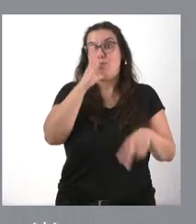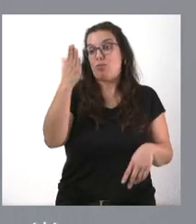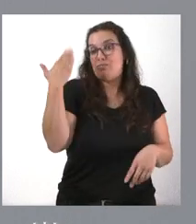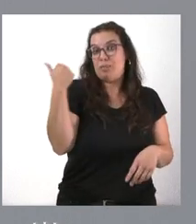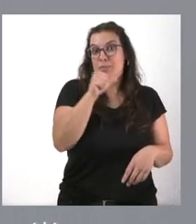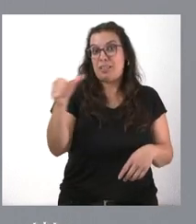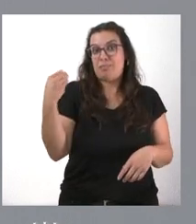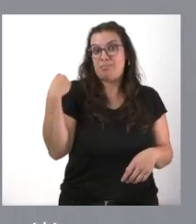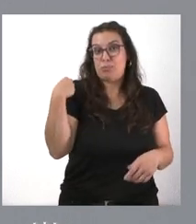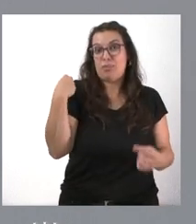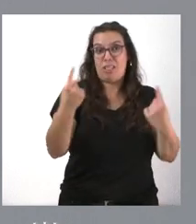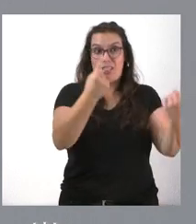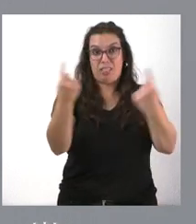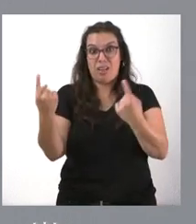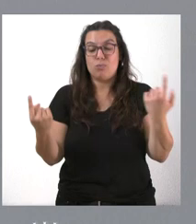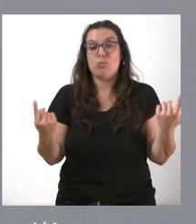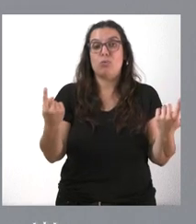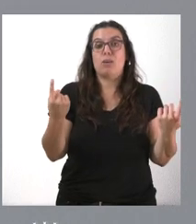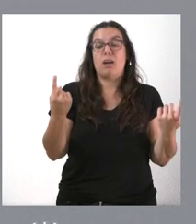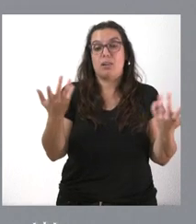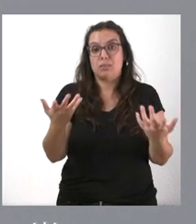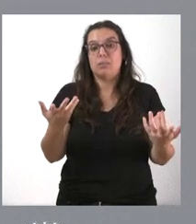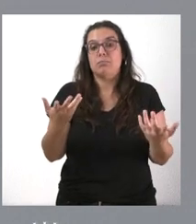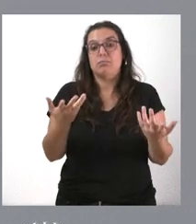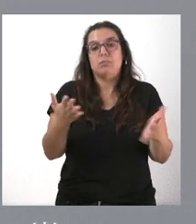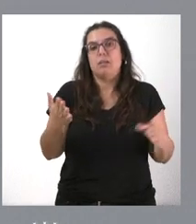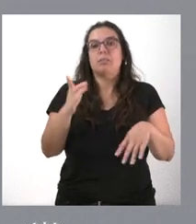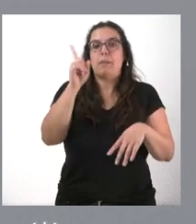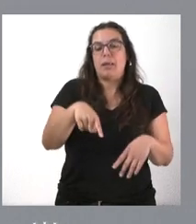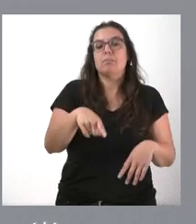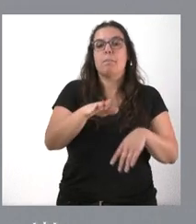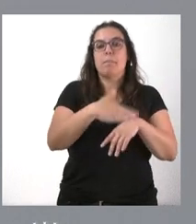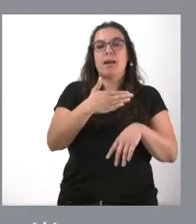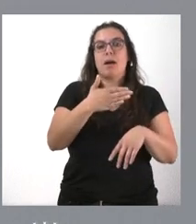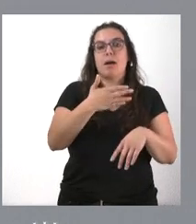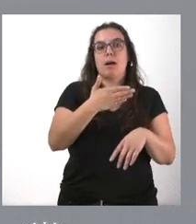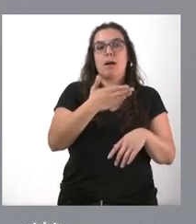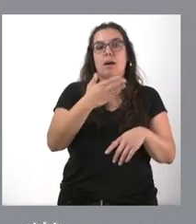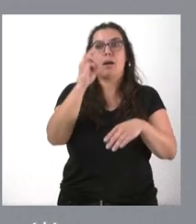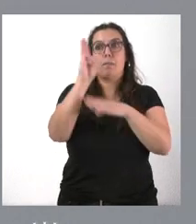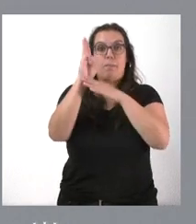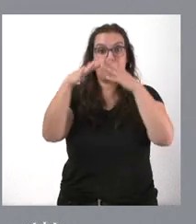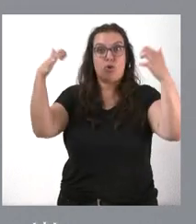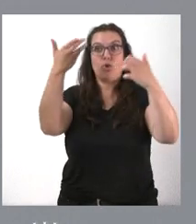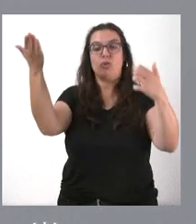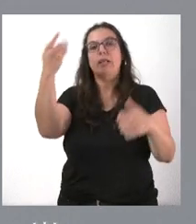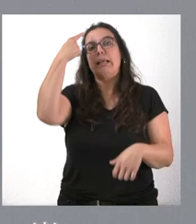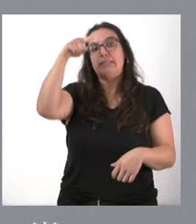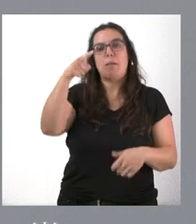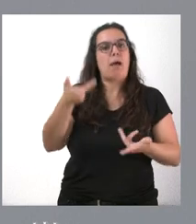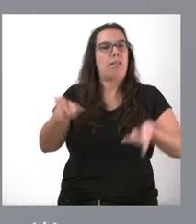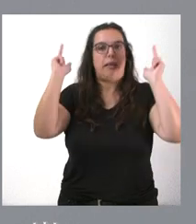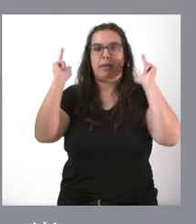formularon algunas de ustedes y que a su vez pues el parlamento pueda disponer con libertad esos días